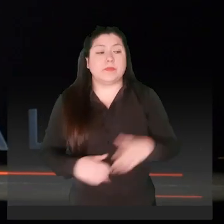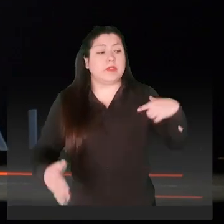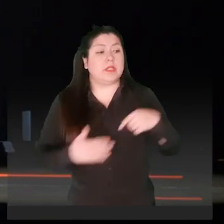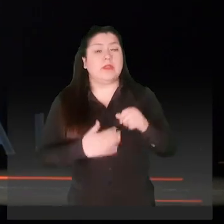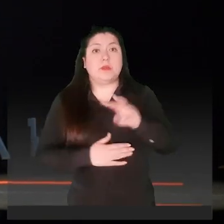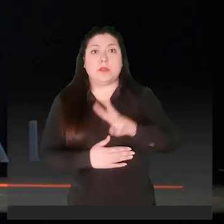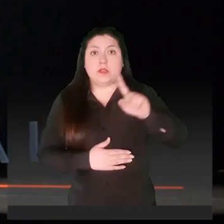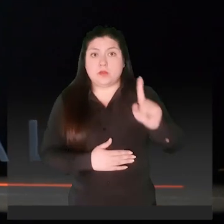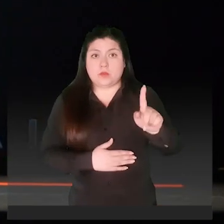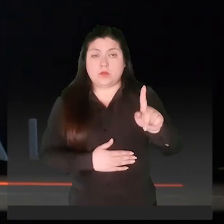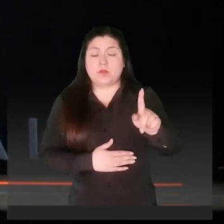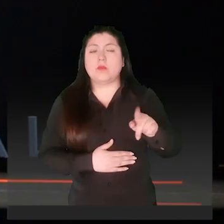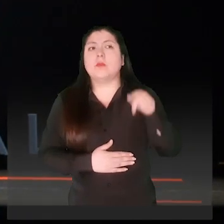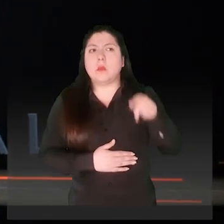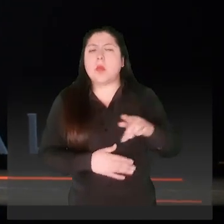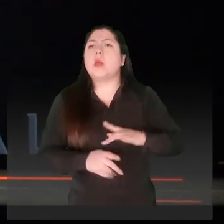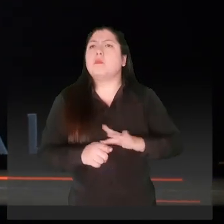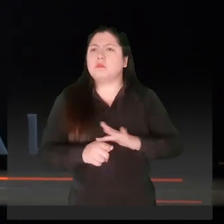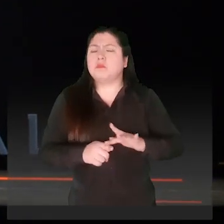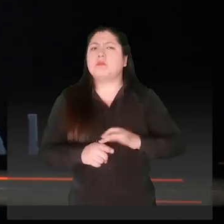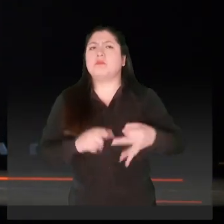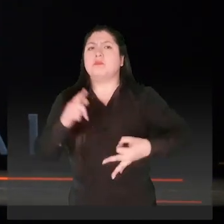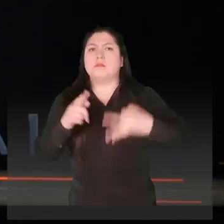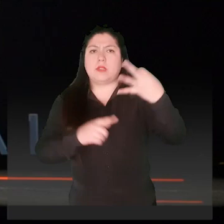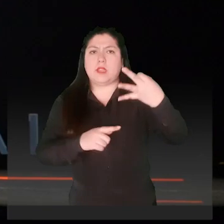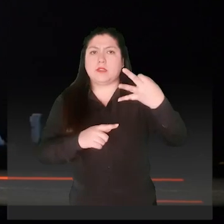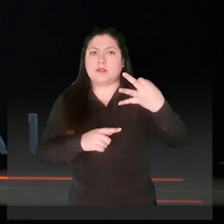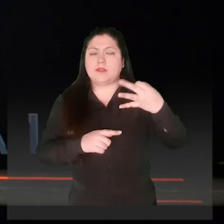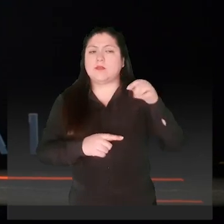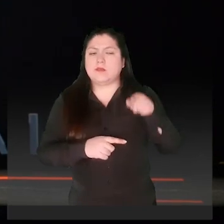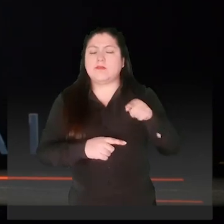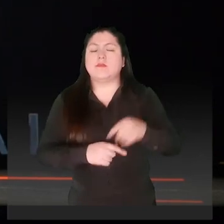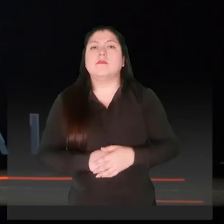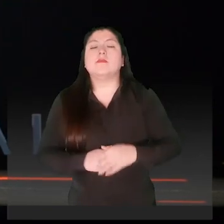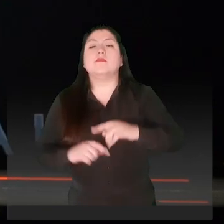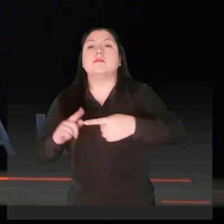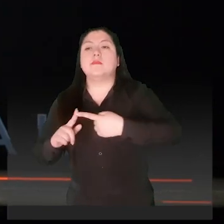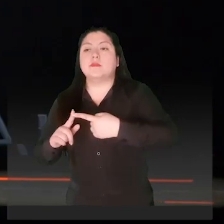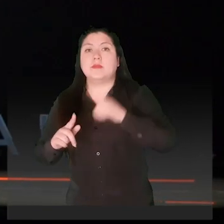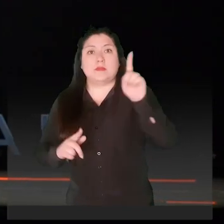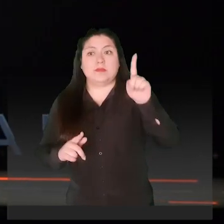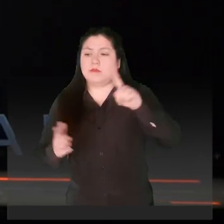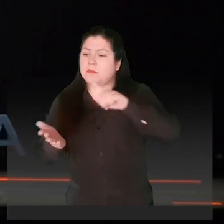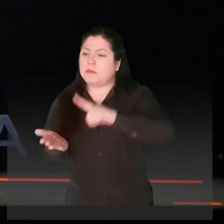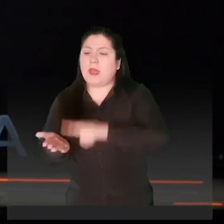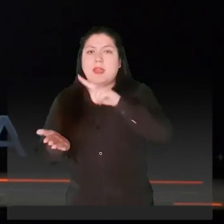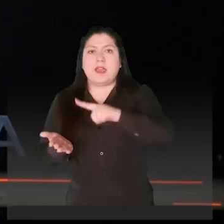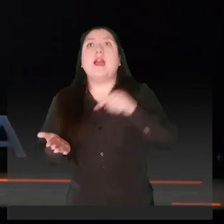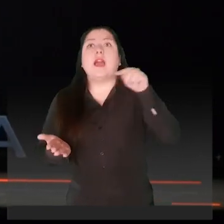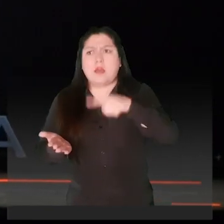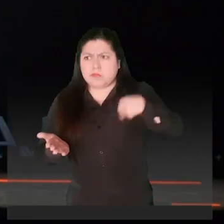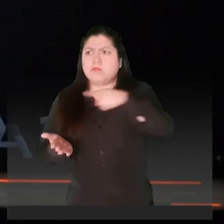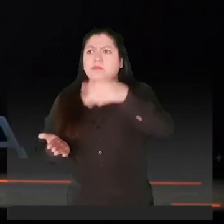nuestro siglo, hemos implementado tres clases de biometría. La biometría dactilar, que es la que está en